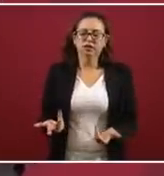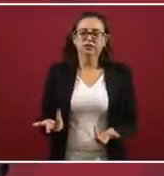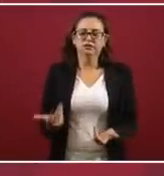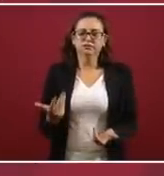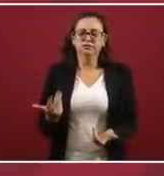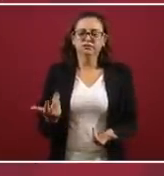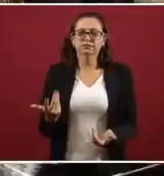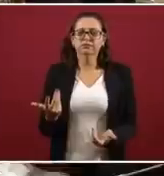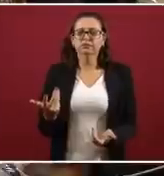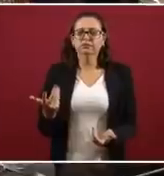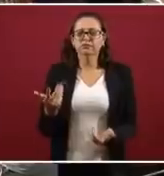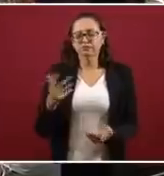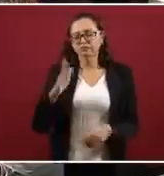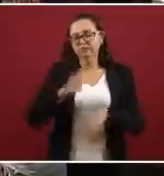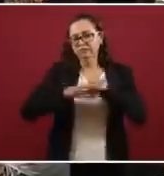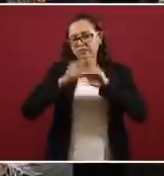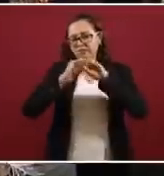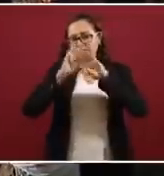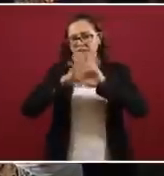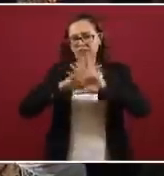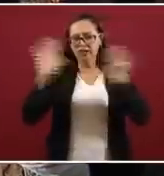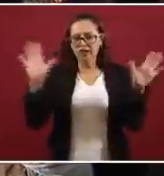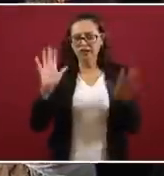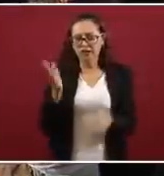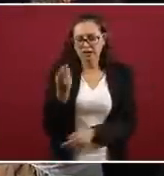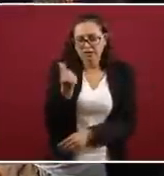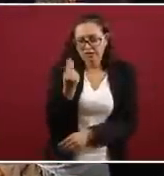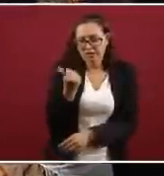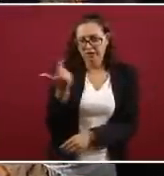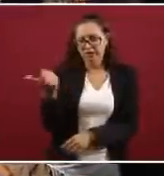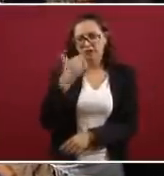con claridad, quieren sacar dinero.